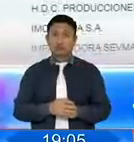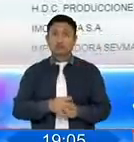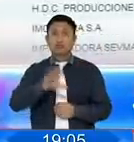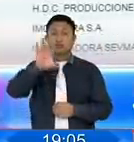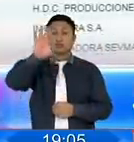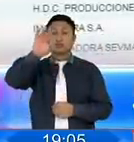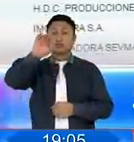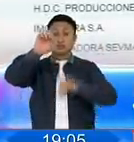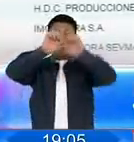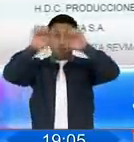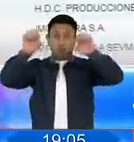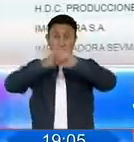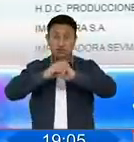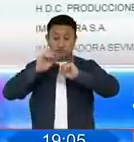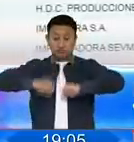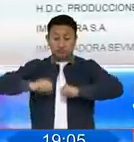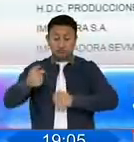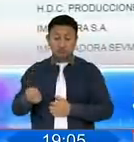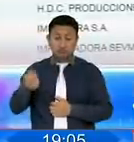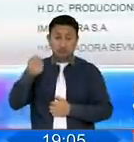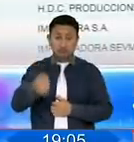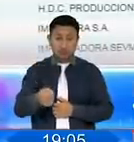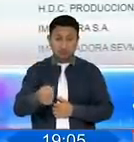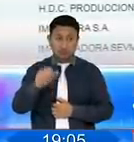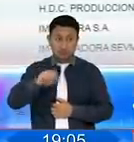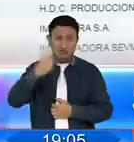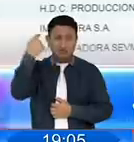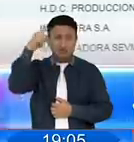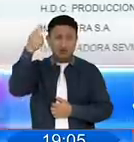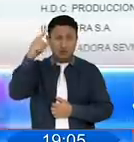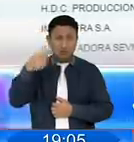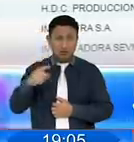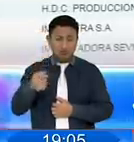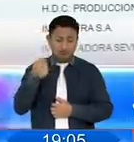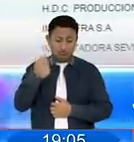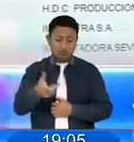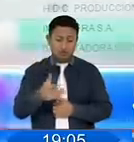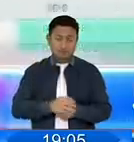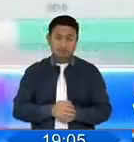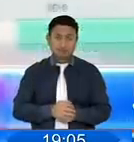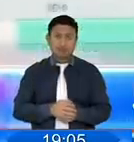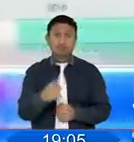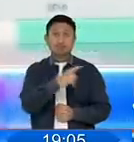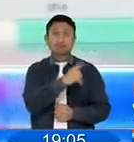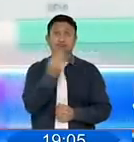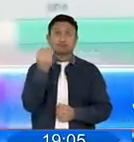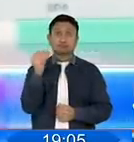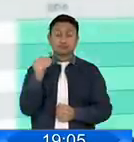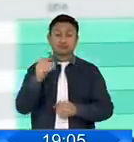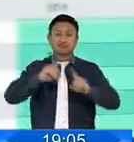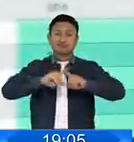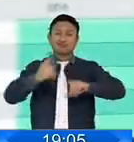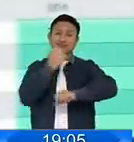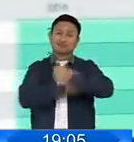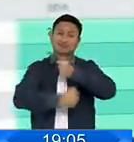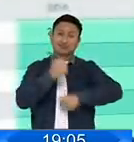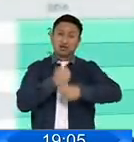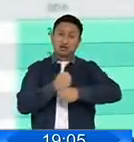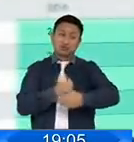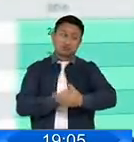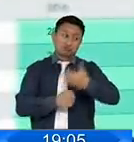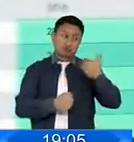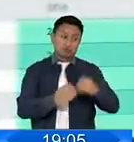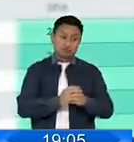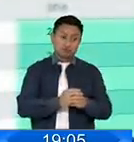donde la inversión a las mismas mantiene millonarias sumas de dinero. Es de este mismo joven quien, a diferencia de años anteriores, donde canceló entre 0 y